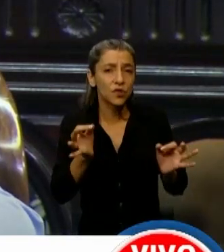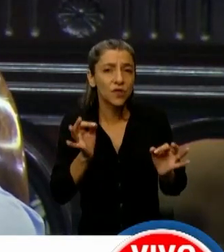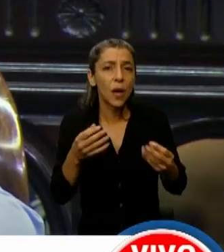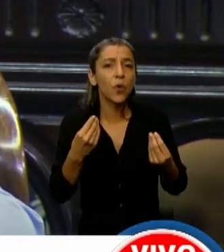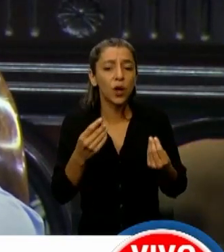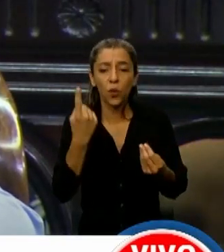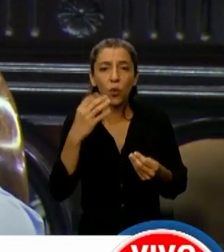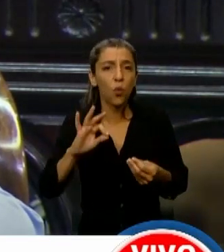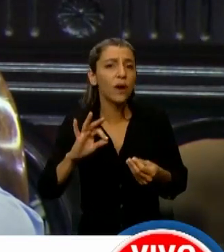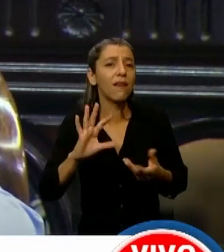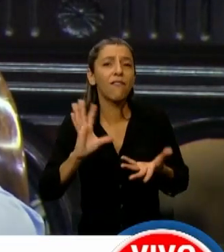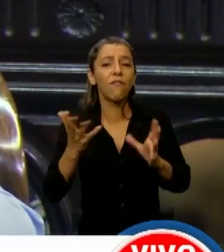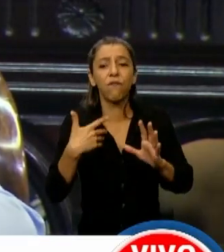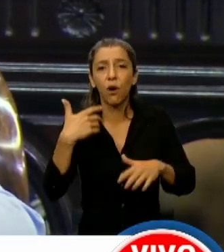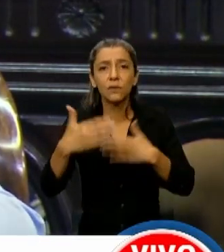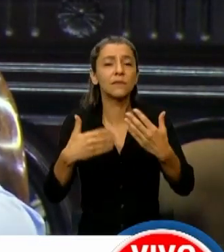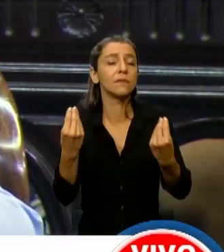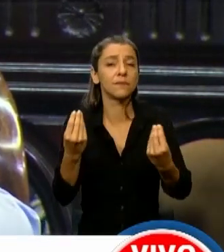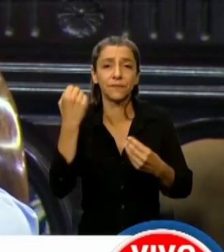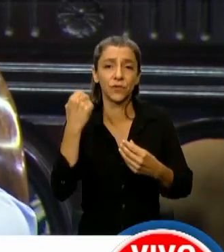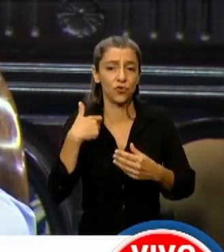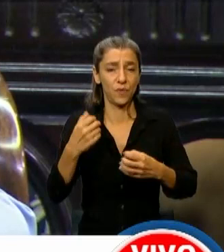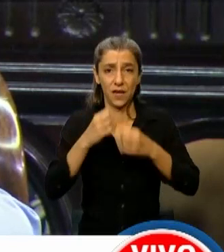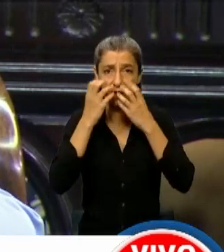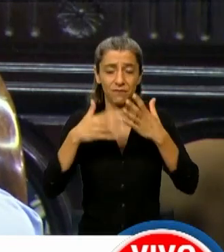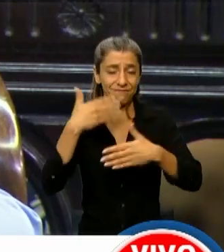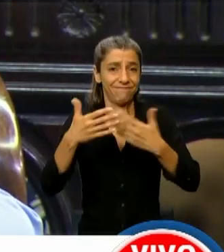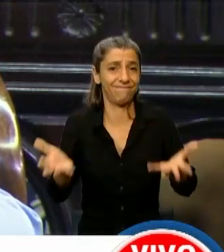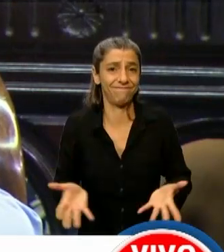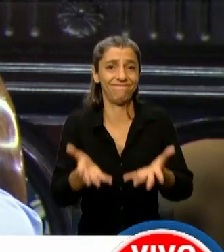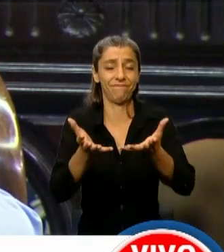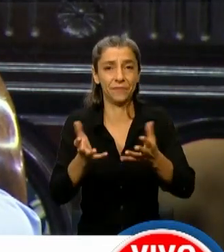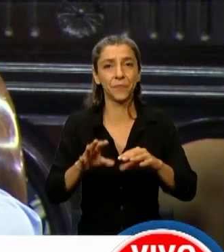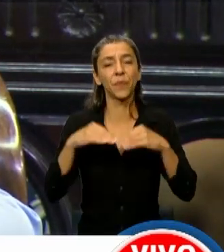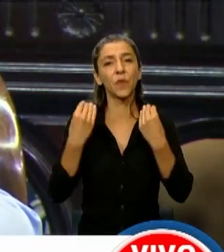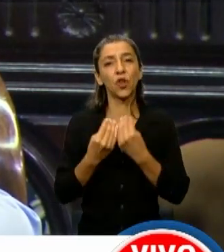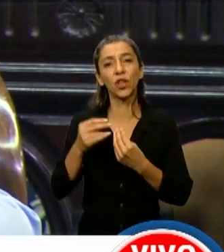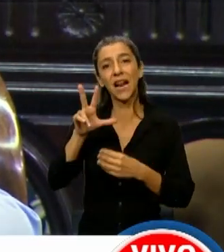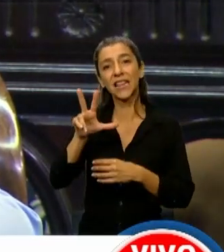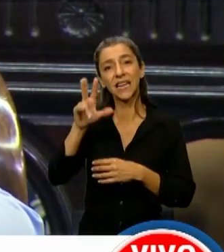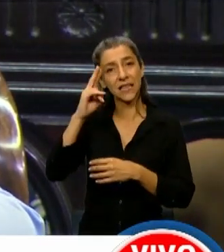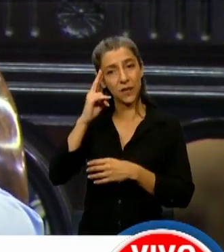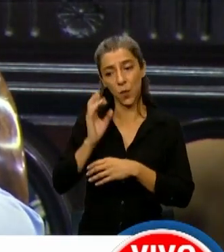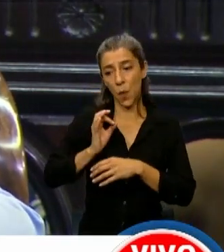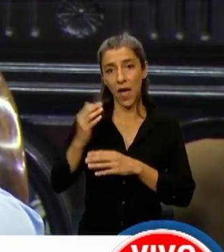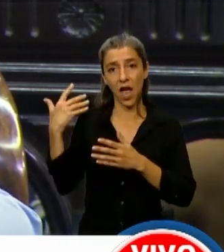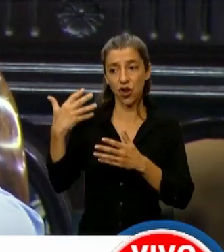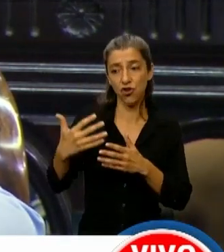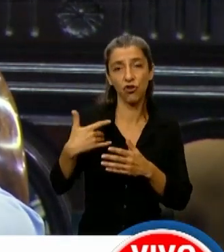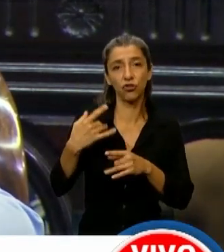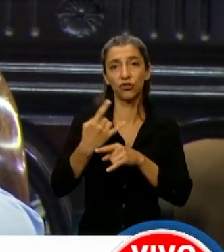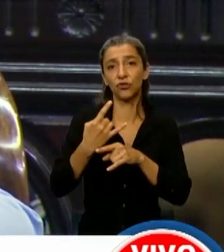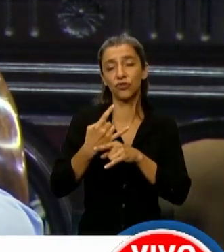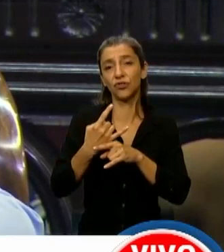crecimiento es la manera de salir adelante. De 39 años, en 32 tuvimos déficit y